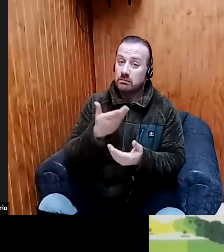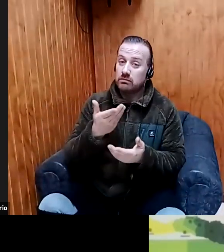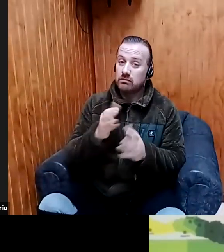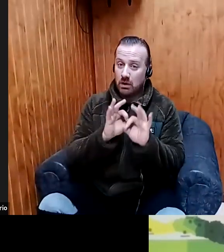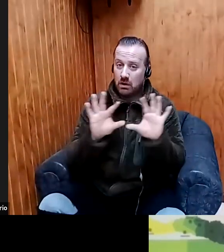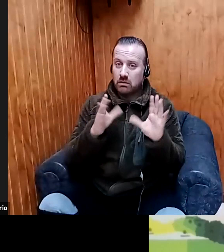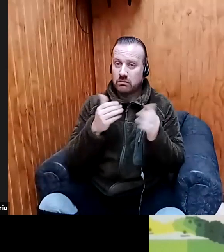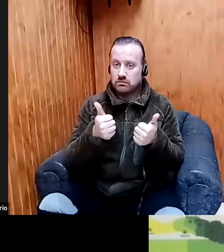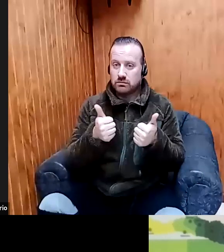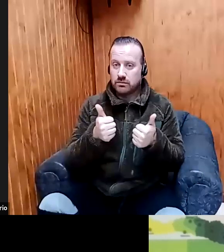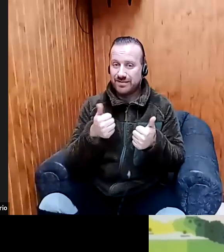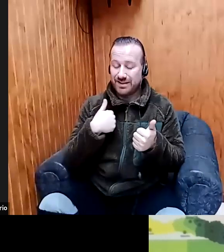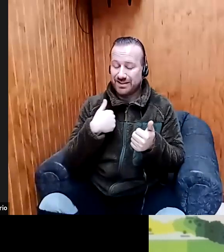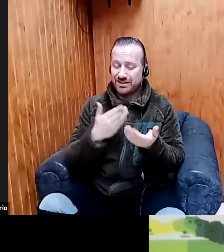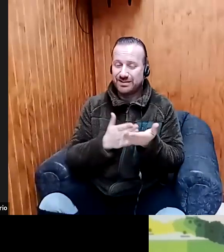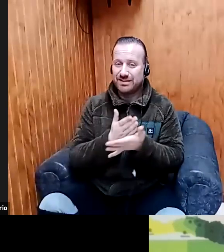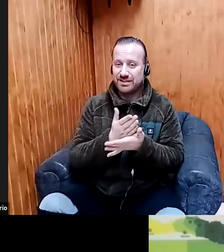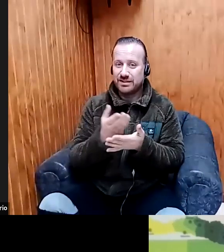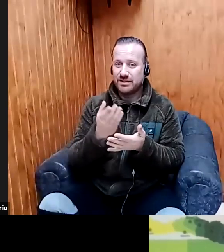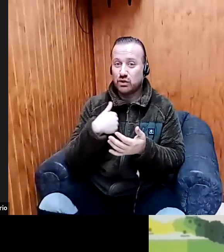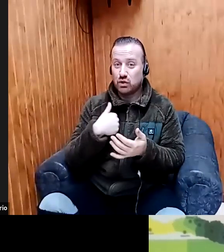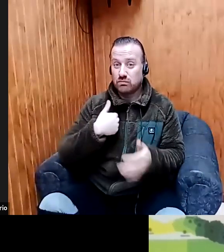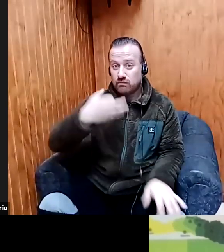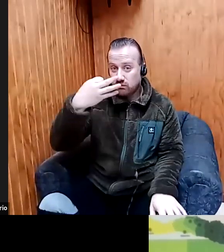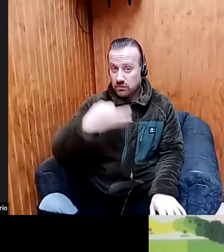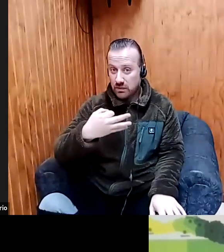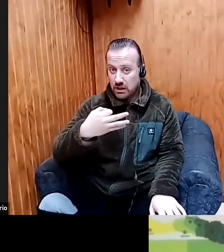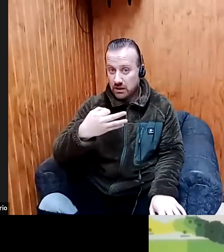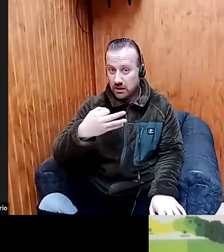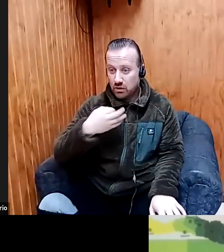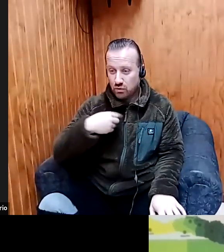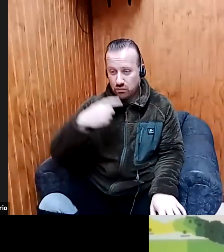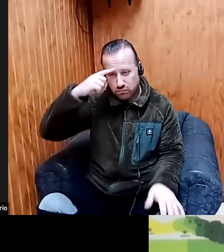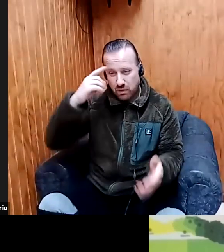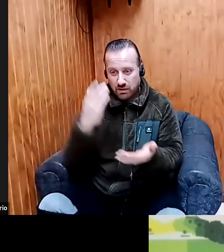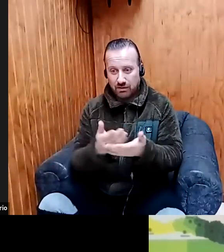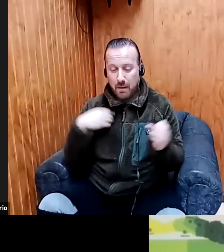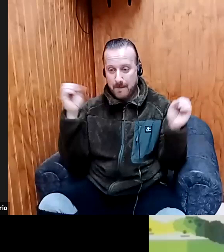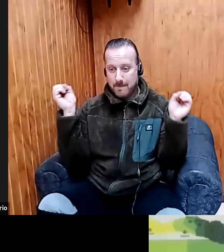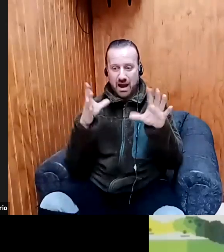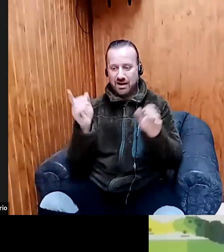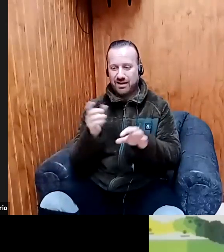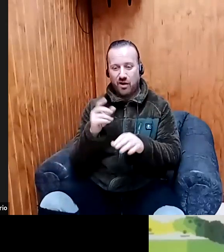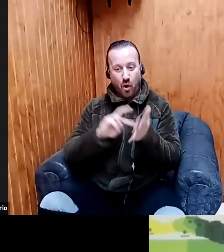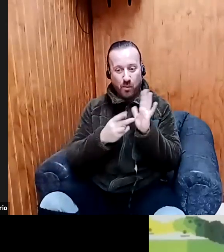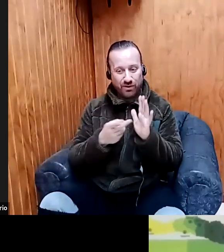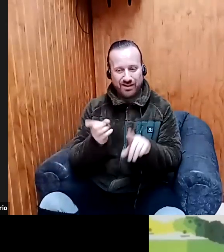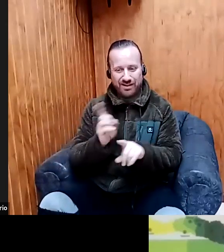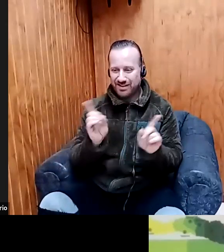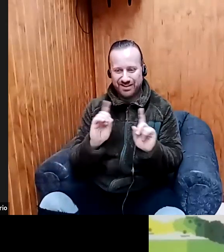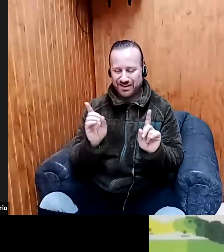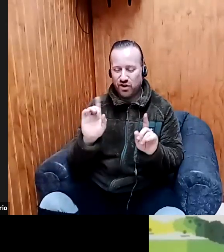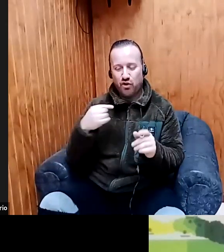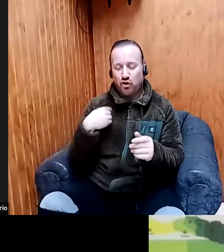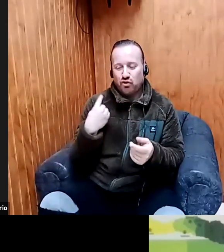empezar, quiero hacer una cosa. O sea, que yo no soy un... O sea, que no tengo soluciones mágicas a los problemas a los que se viene enfrentando la didáctica. Yo creo